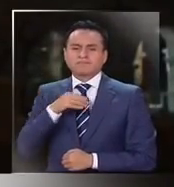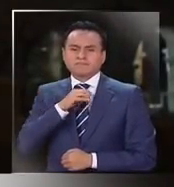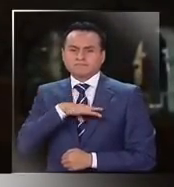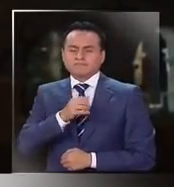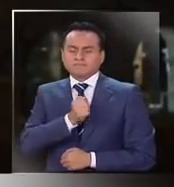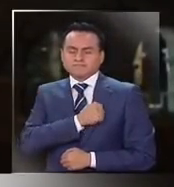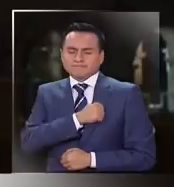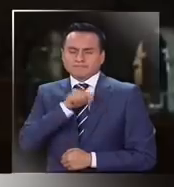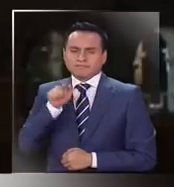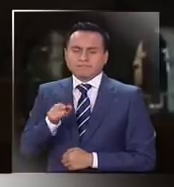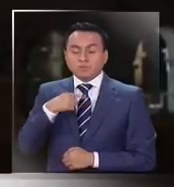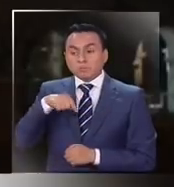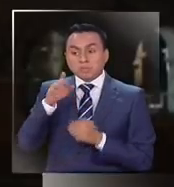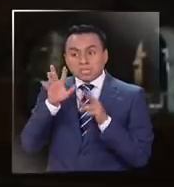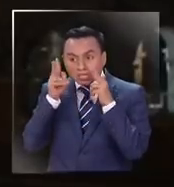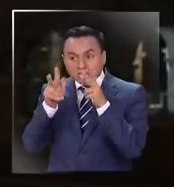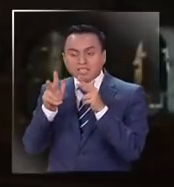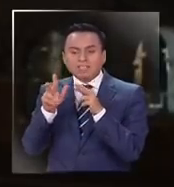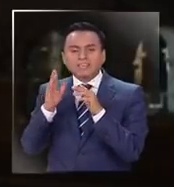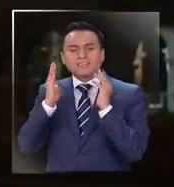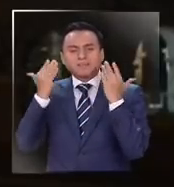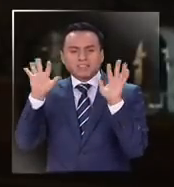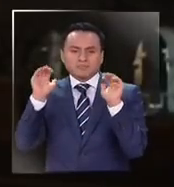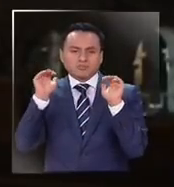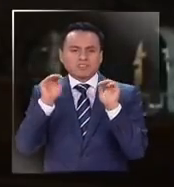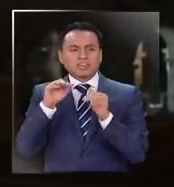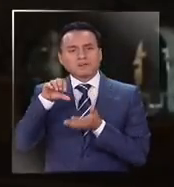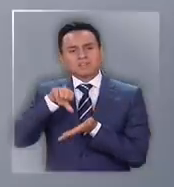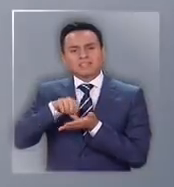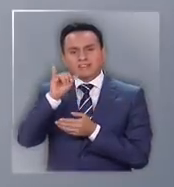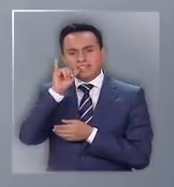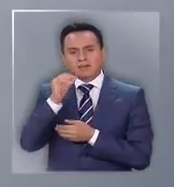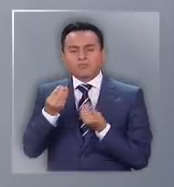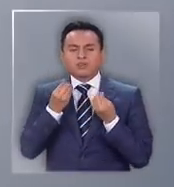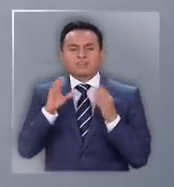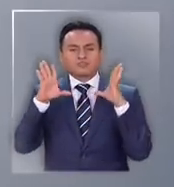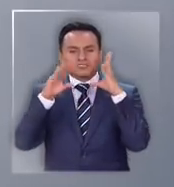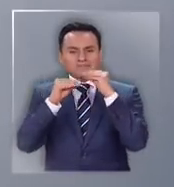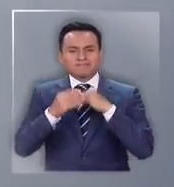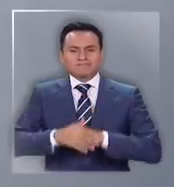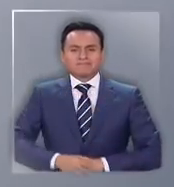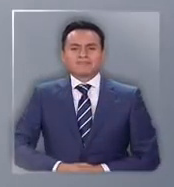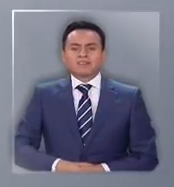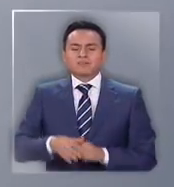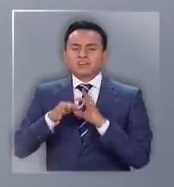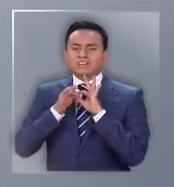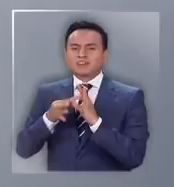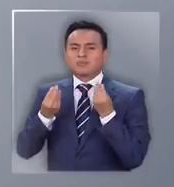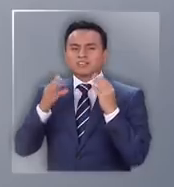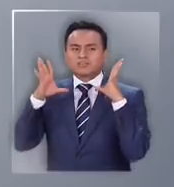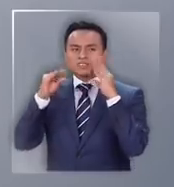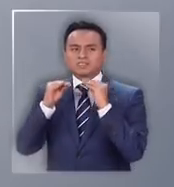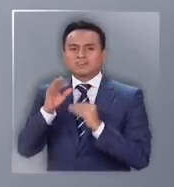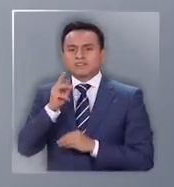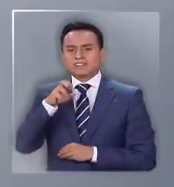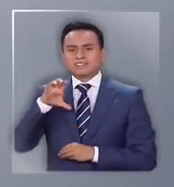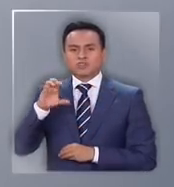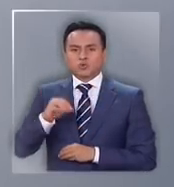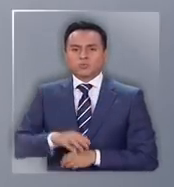Nosotros seguimos pendientes, nos despedimos desde la capital de Italia. Que tengan una muy buena noche. Muchas gracias, buenas noches,